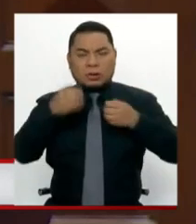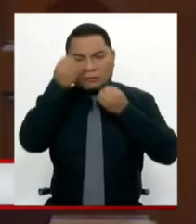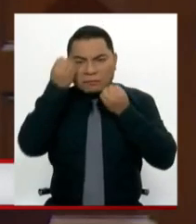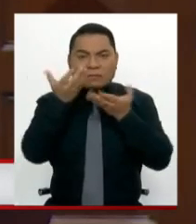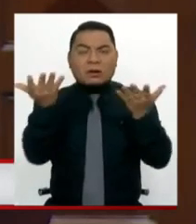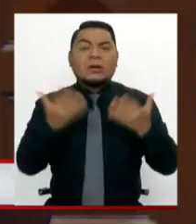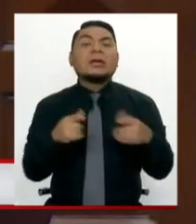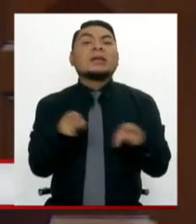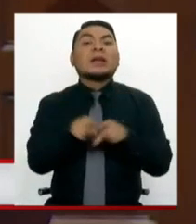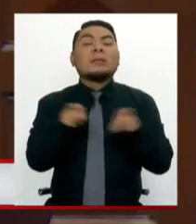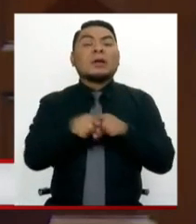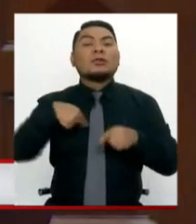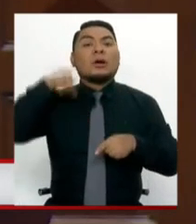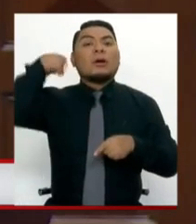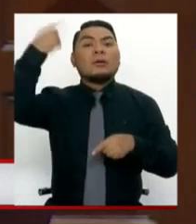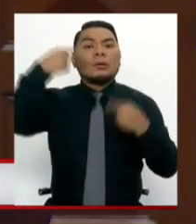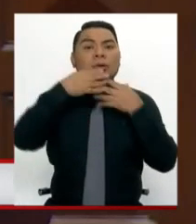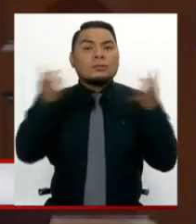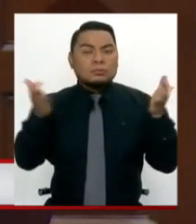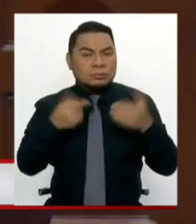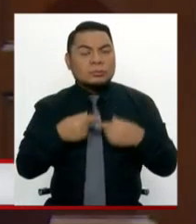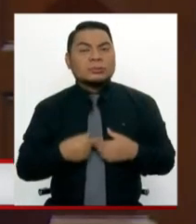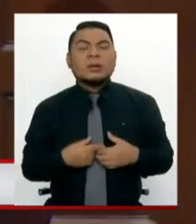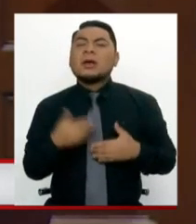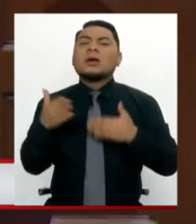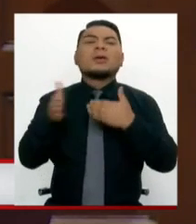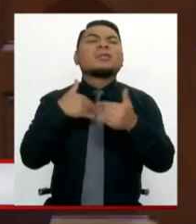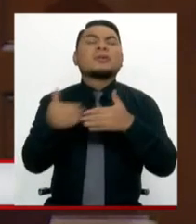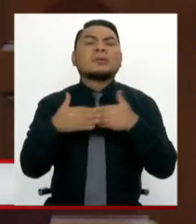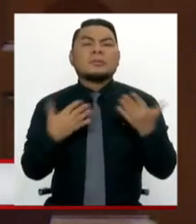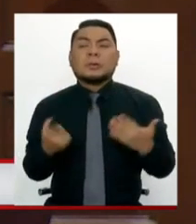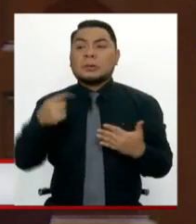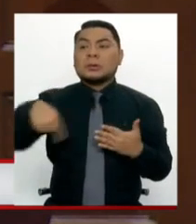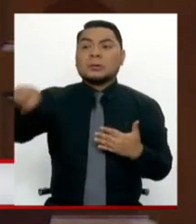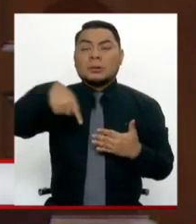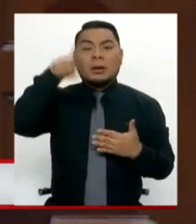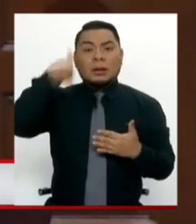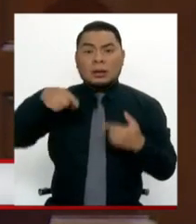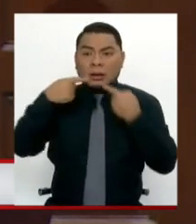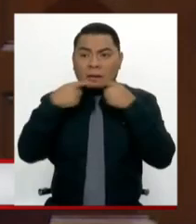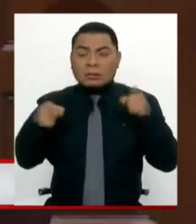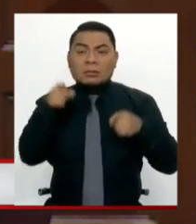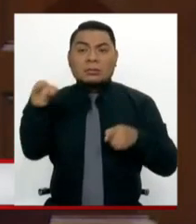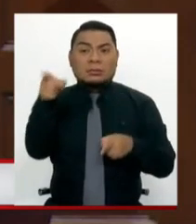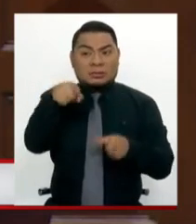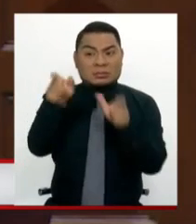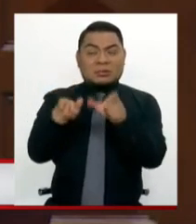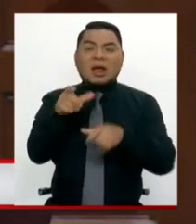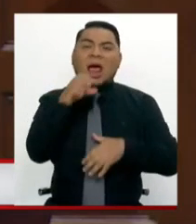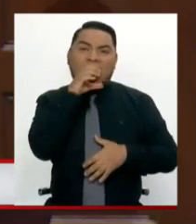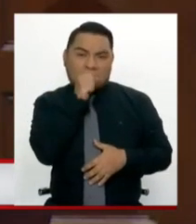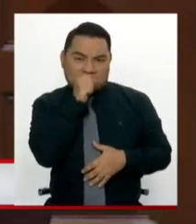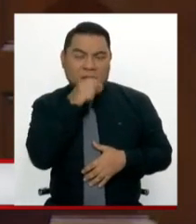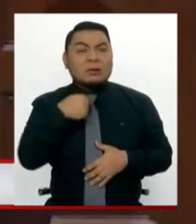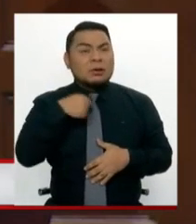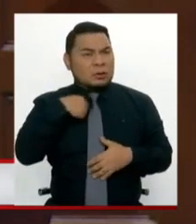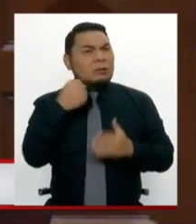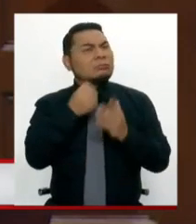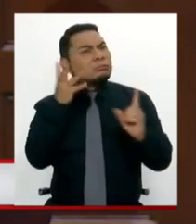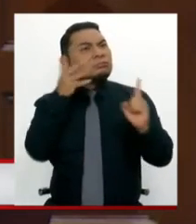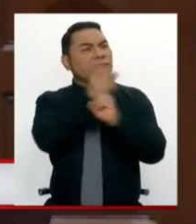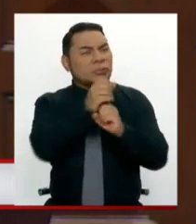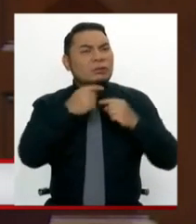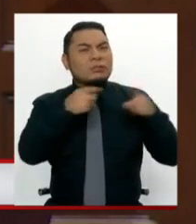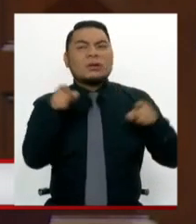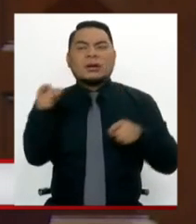lo que haremos. No importa que quienes deberían también informar hayan ocultado e ignoren nuestros logros y se